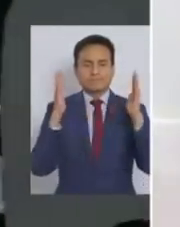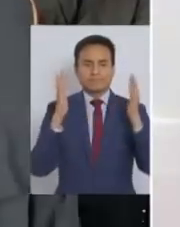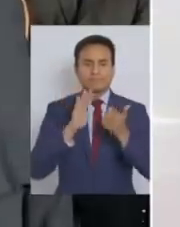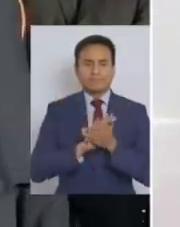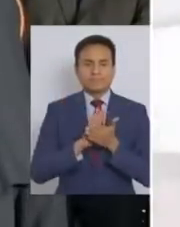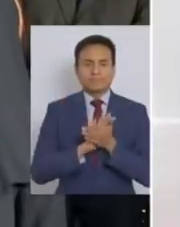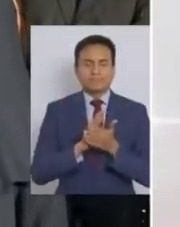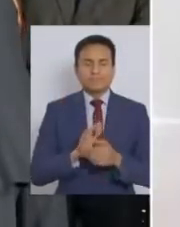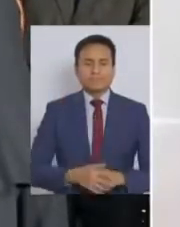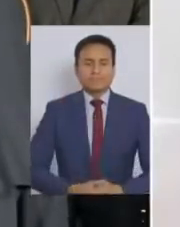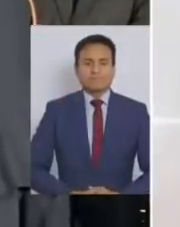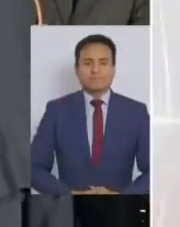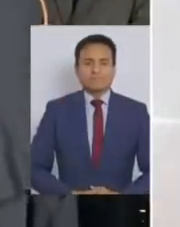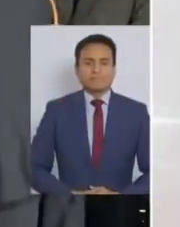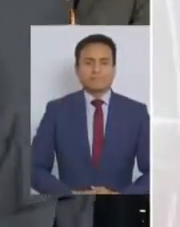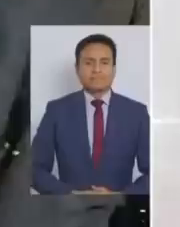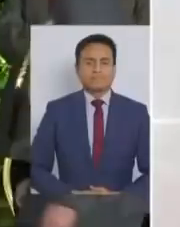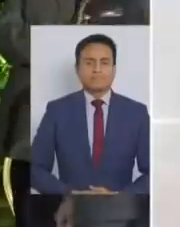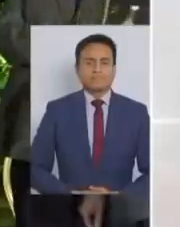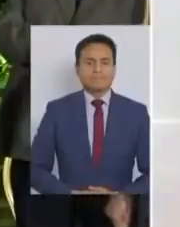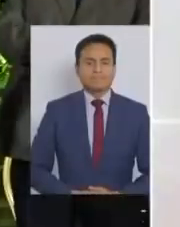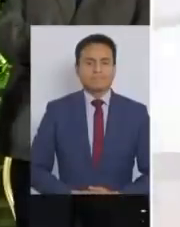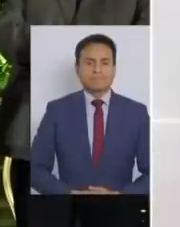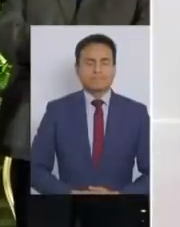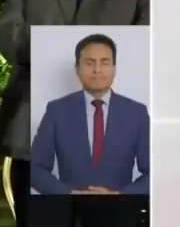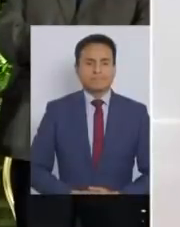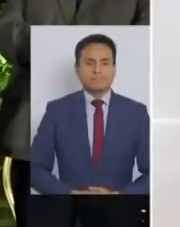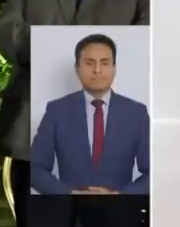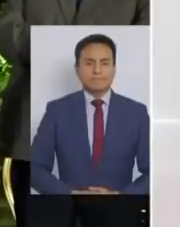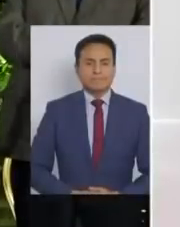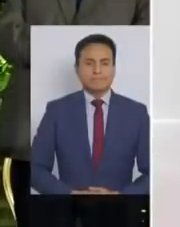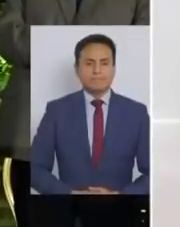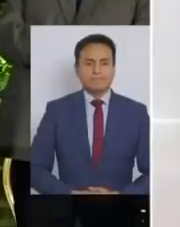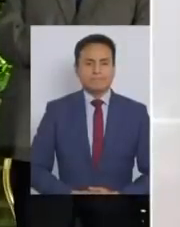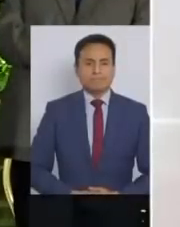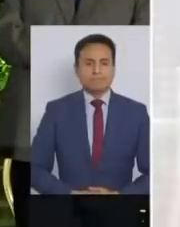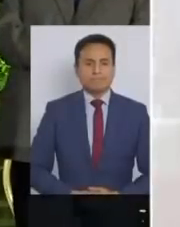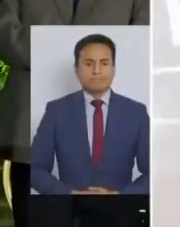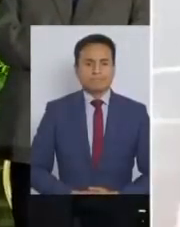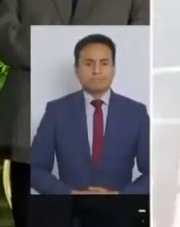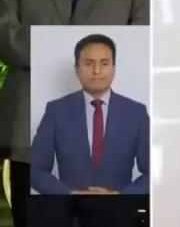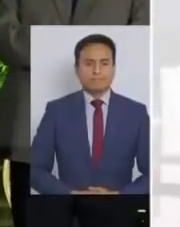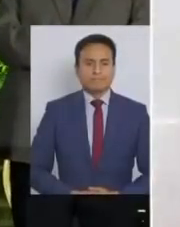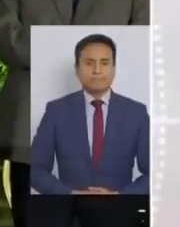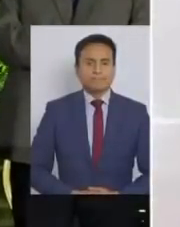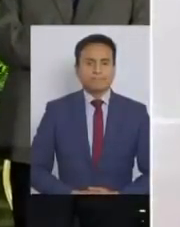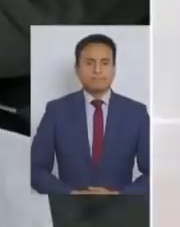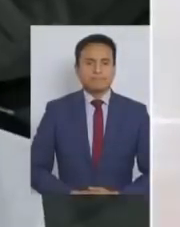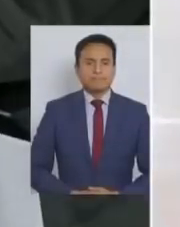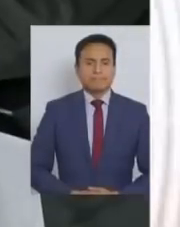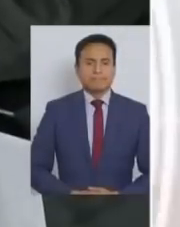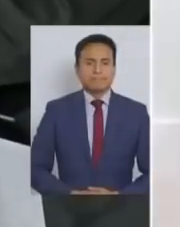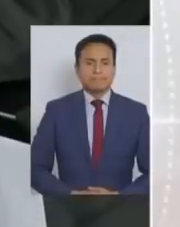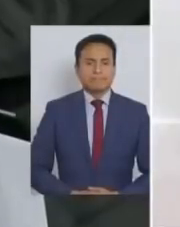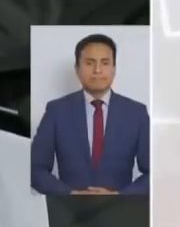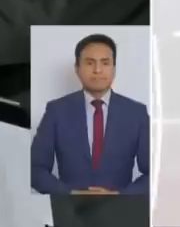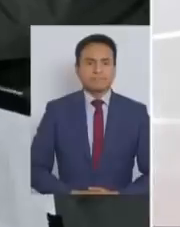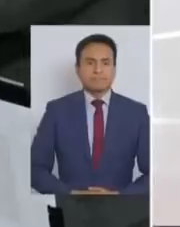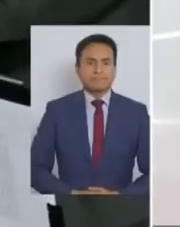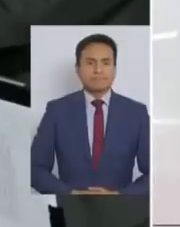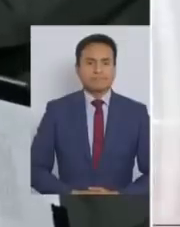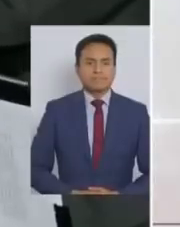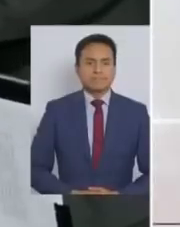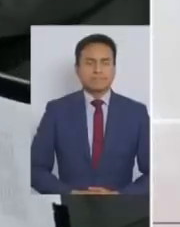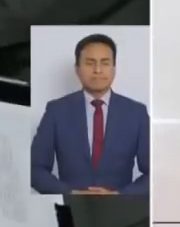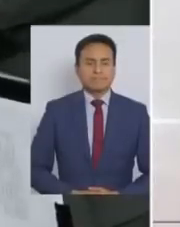pueden seguir agregando cosas por parte del Congreso, pero la ayuda se necesita ya. Piense usted que el ingreso familiar de emergencia, cuando se empezó a discutir el